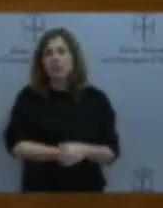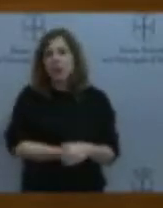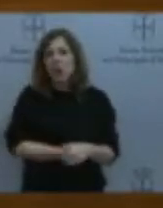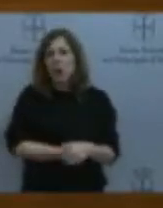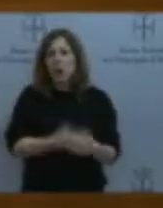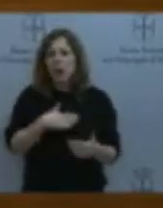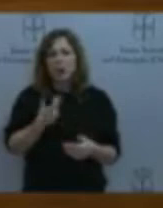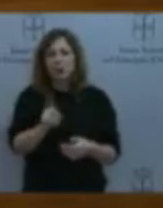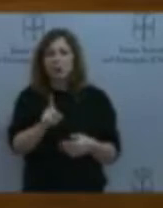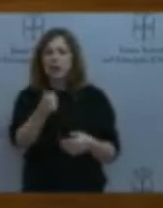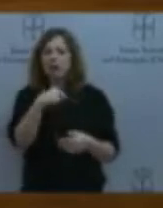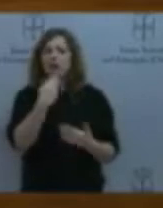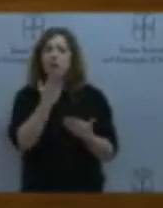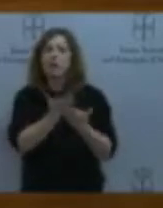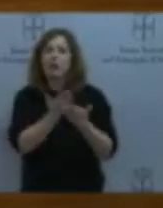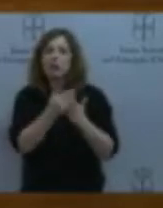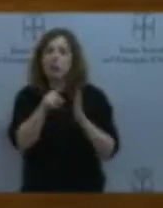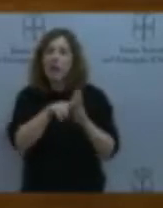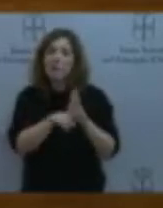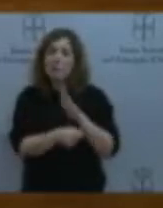Les proponemos medidas que se pueden